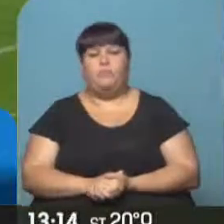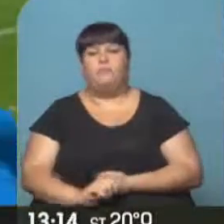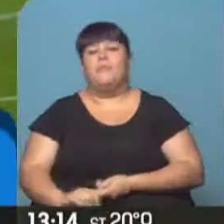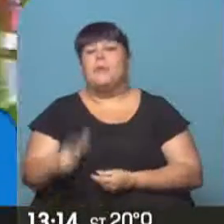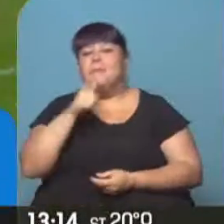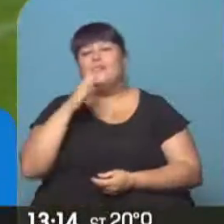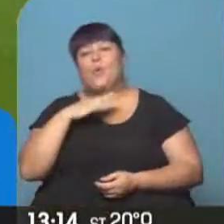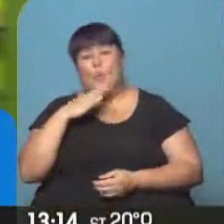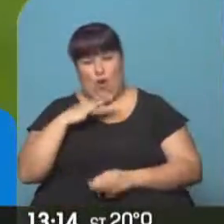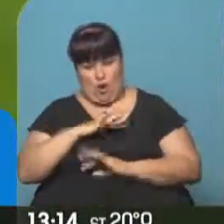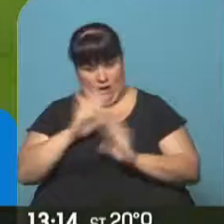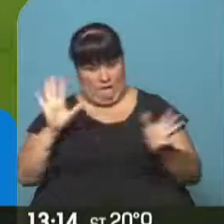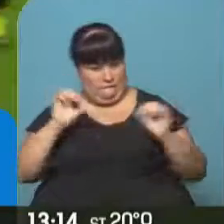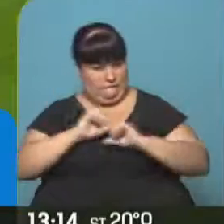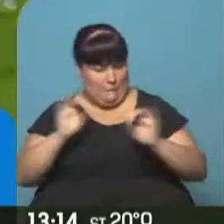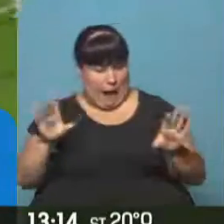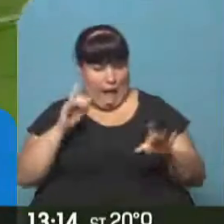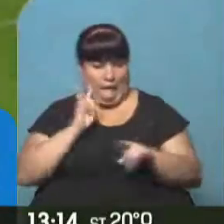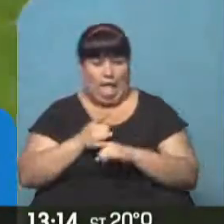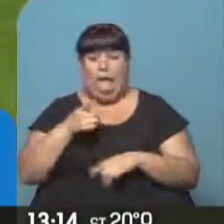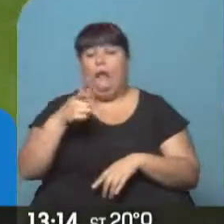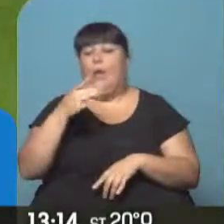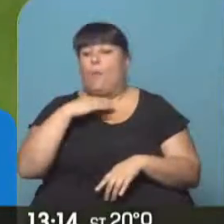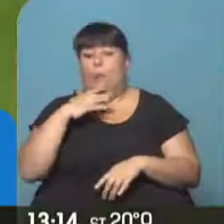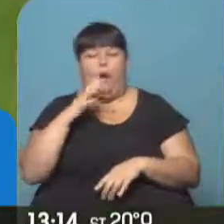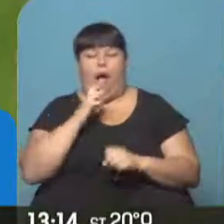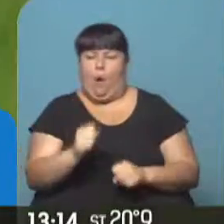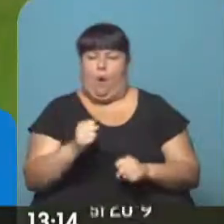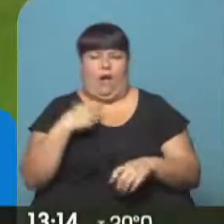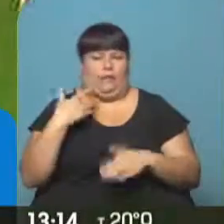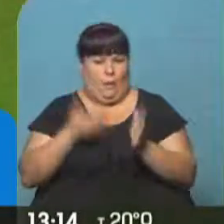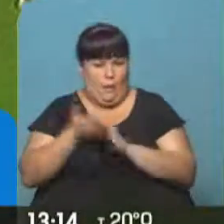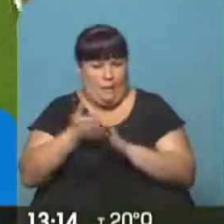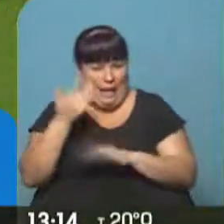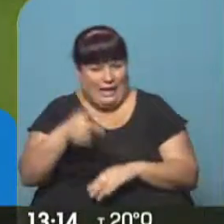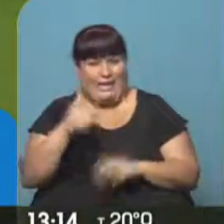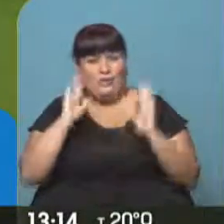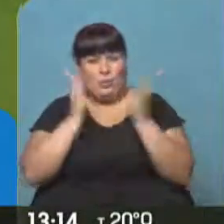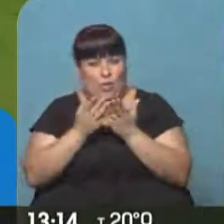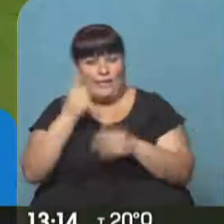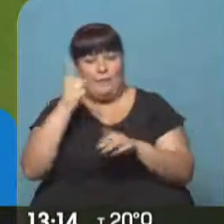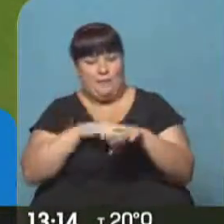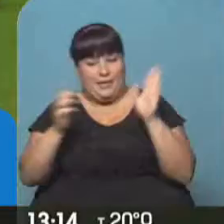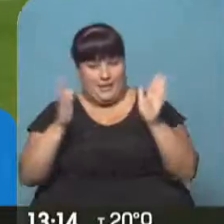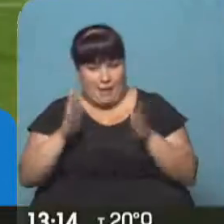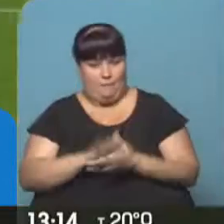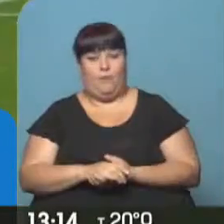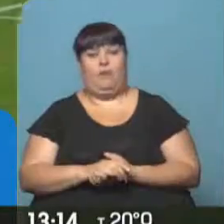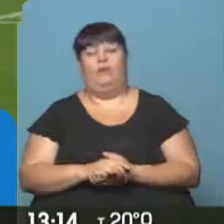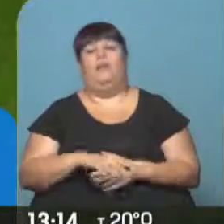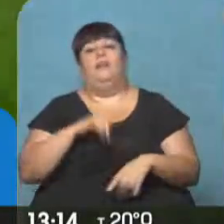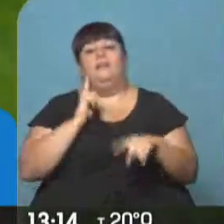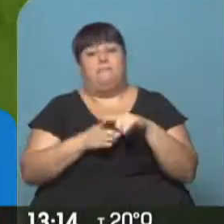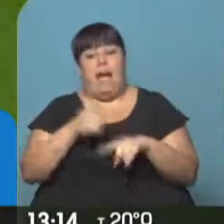Parecía que a Boca se le venía el agua de arranque. El Xeneize tuvo que resistir las claras chances de gol que generó Estudiantes en la primera etapa, más